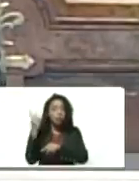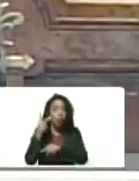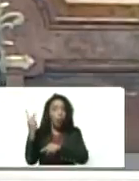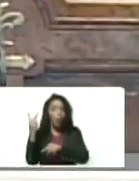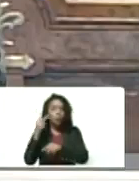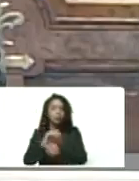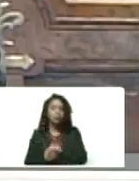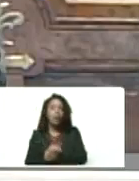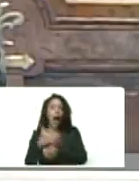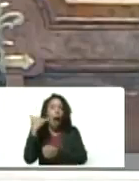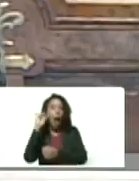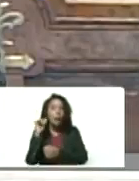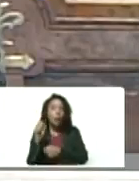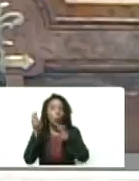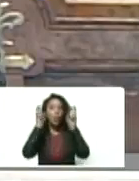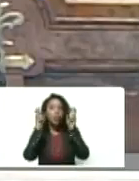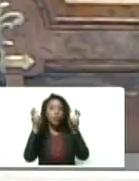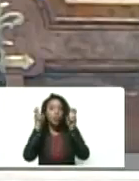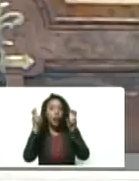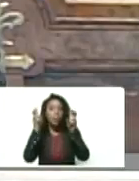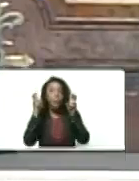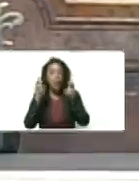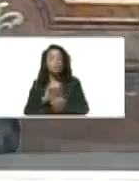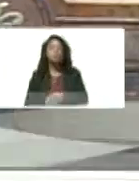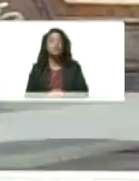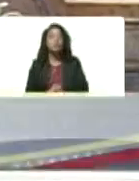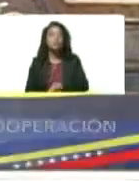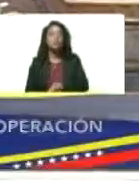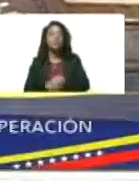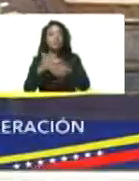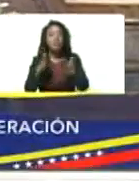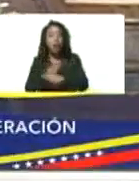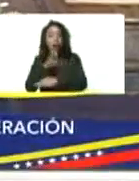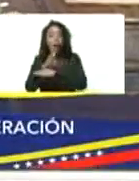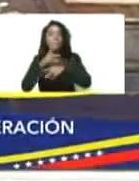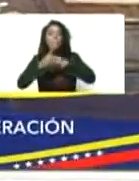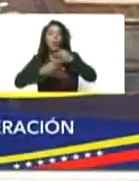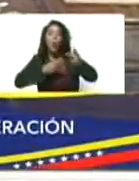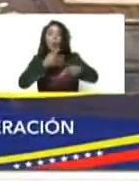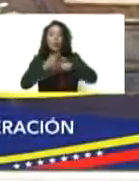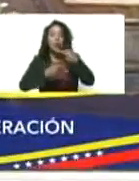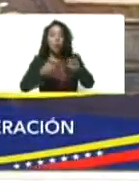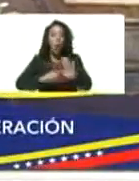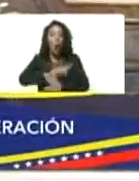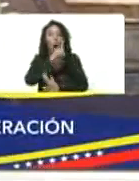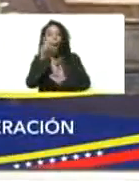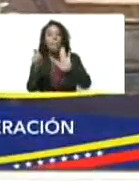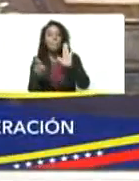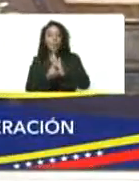los elementos de ir a un proceso de complementariedad